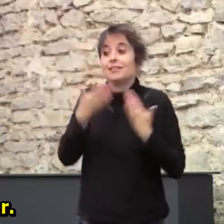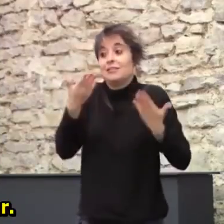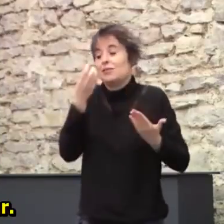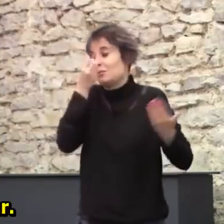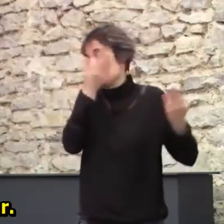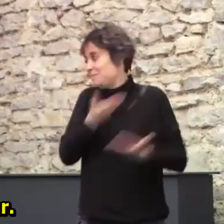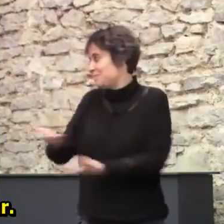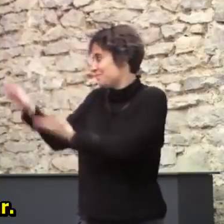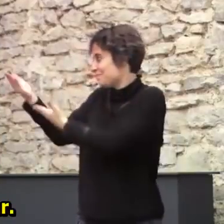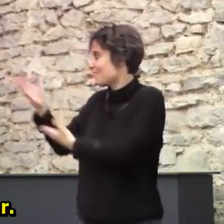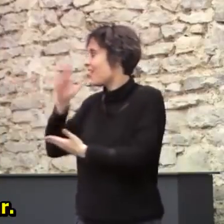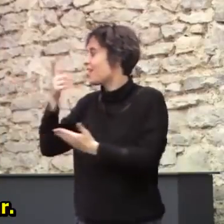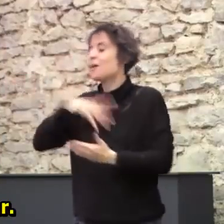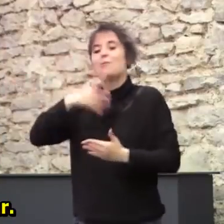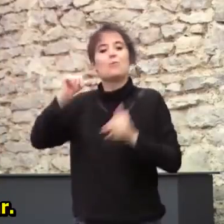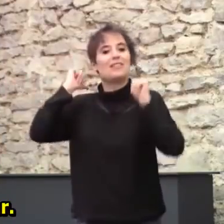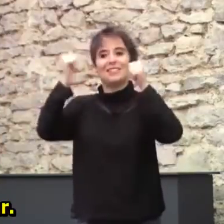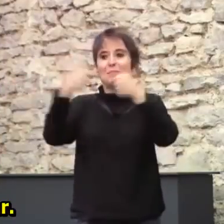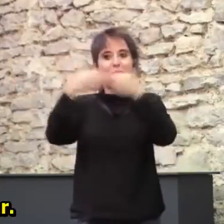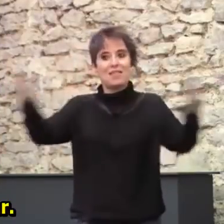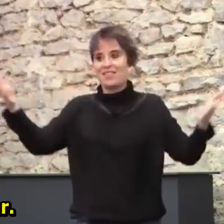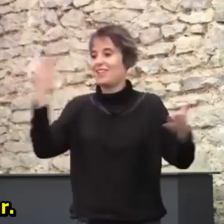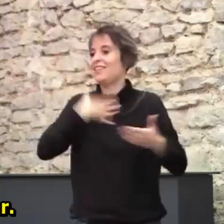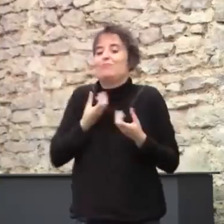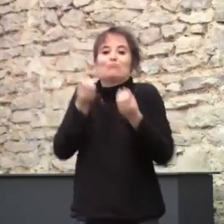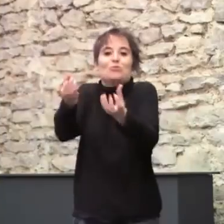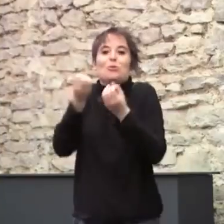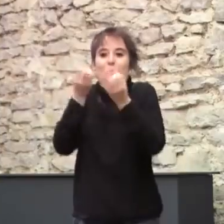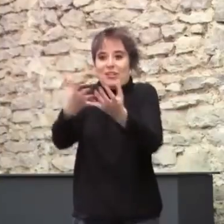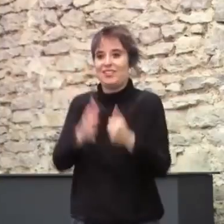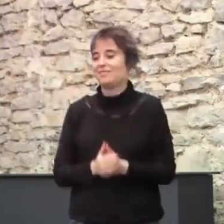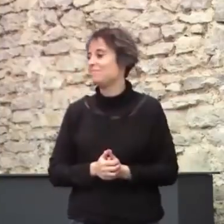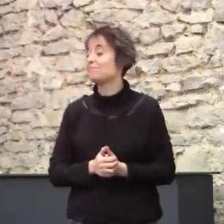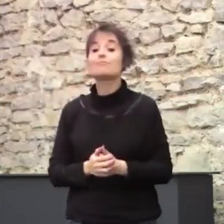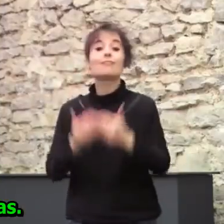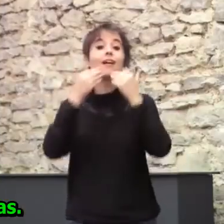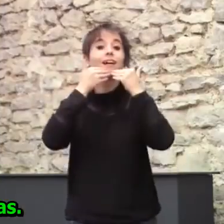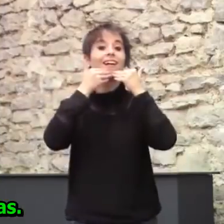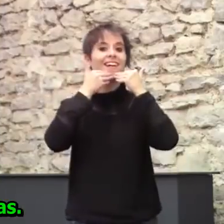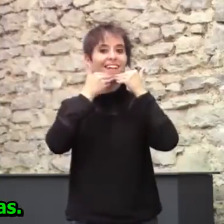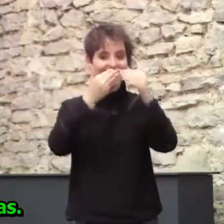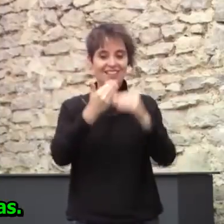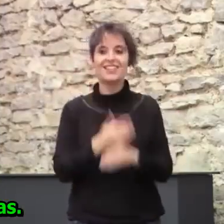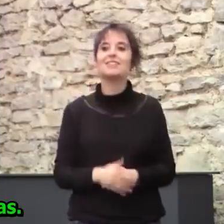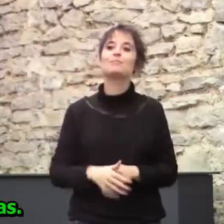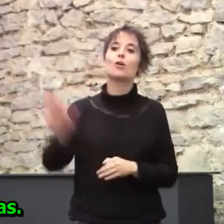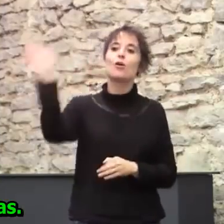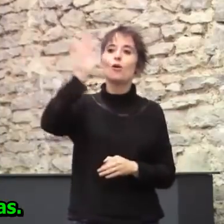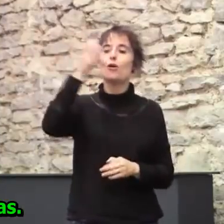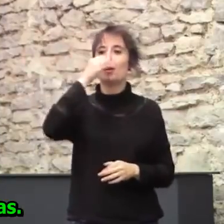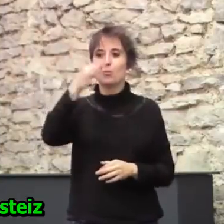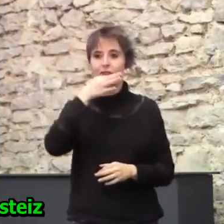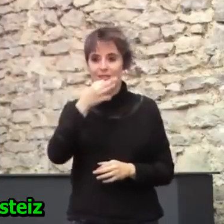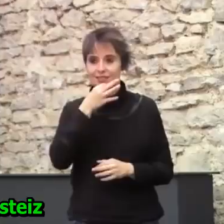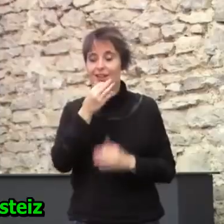pues te invito a que puedas empezar y nos puedas contar. Muchas gracias. Pues hola, buenas tardes y